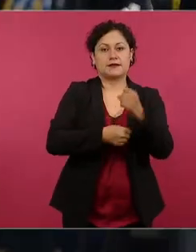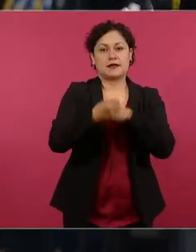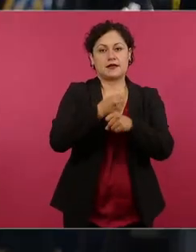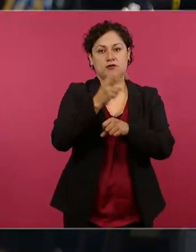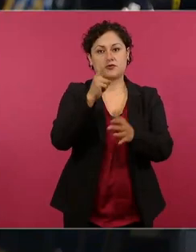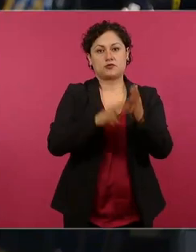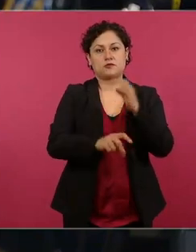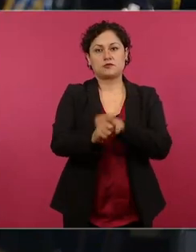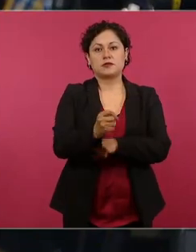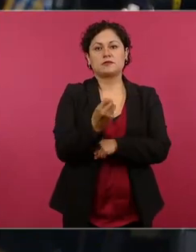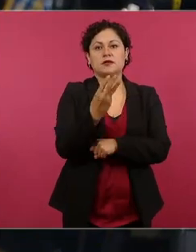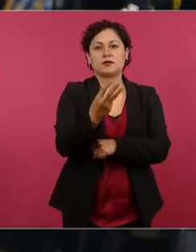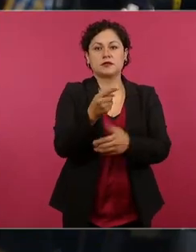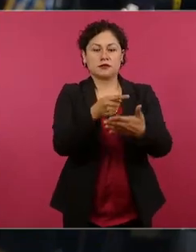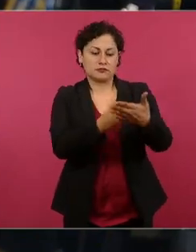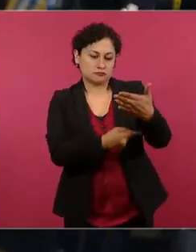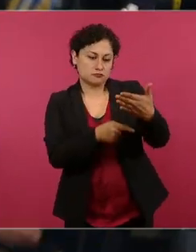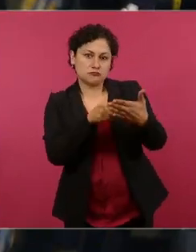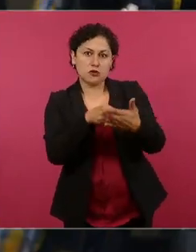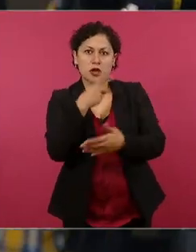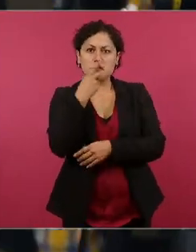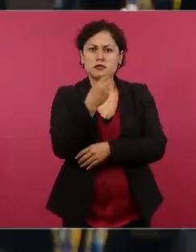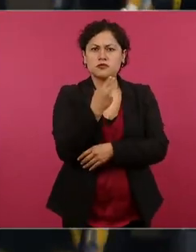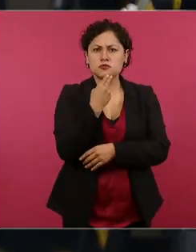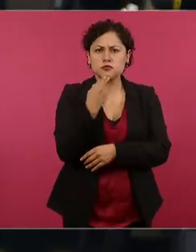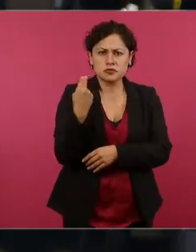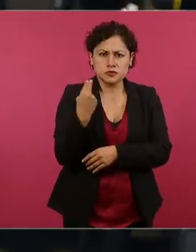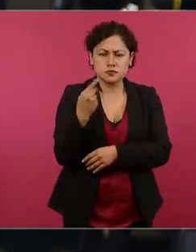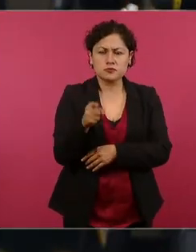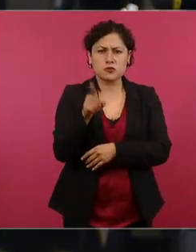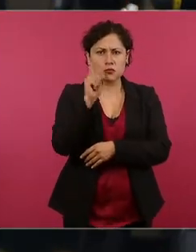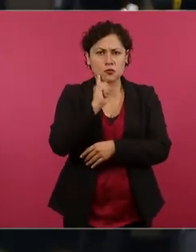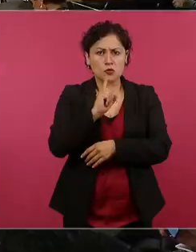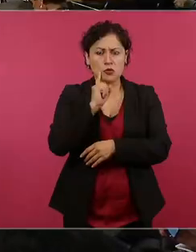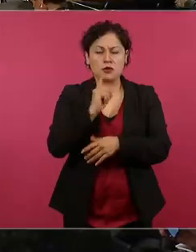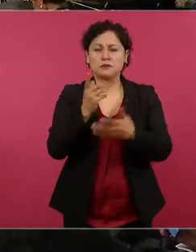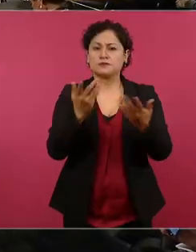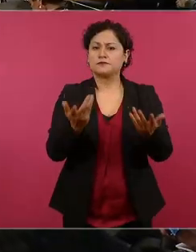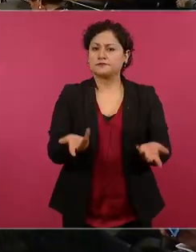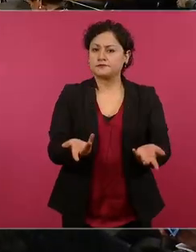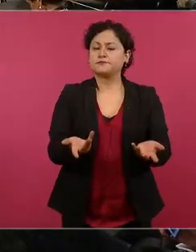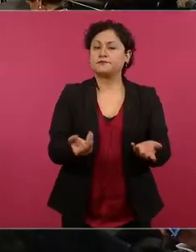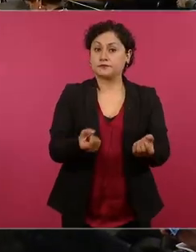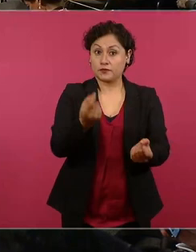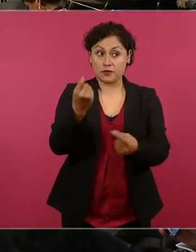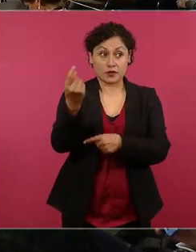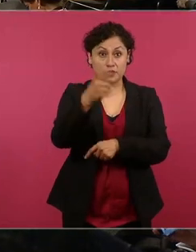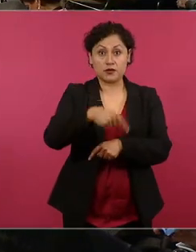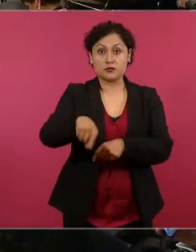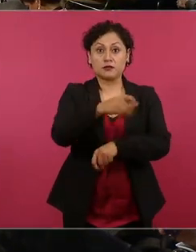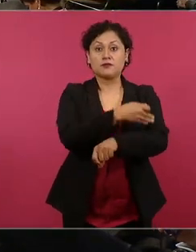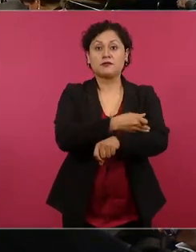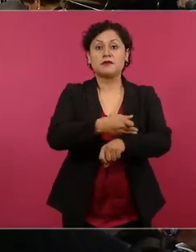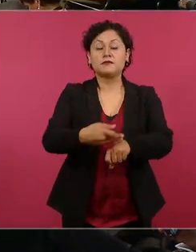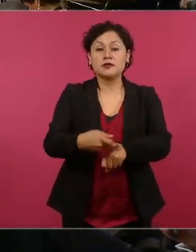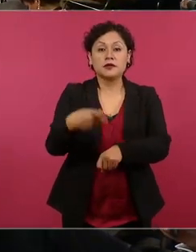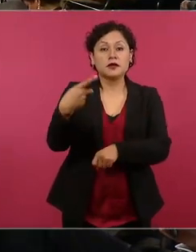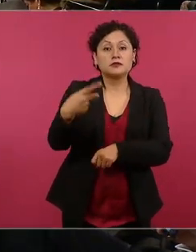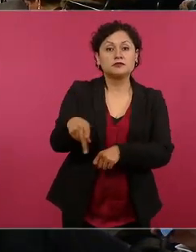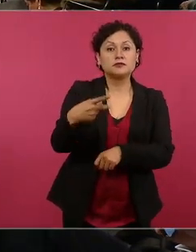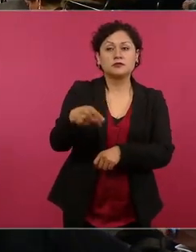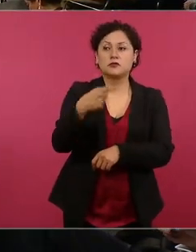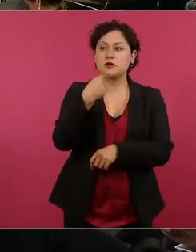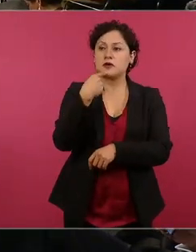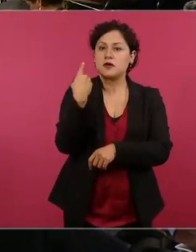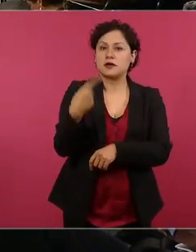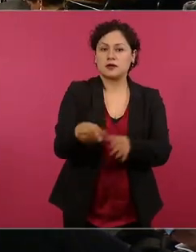señalado que han sido suicidios. Sin embargo, algunas de las quejas que han tenido familiares durante hace más